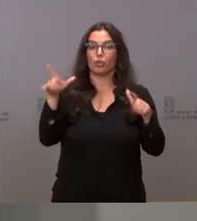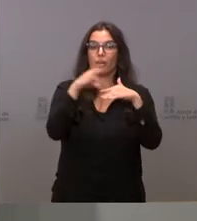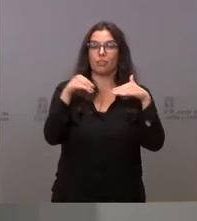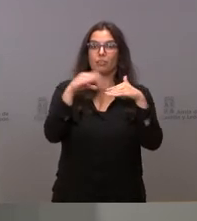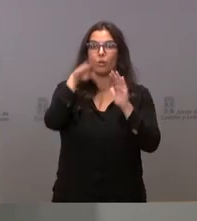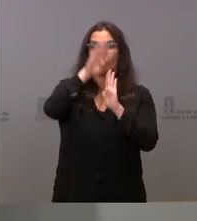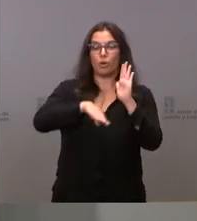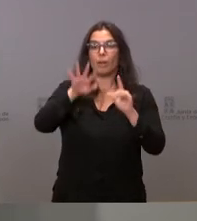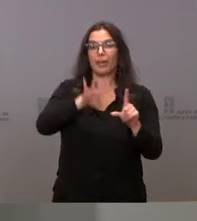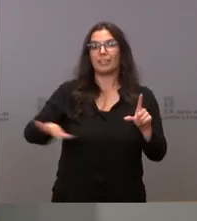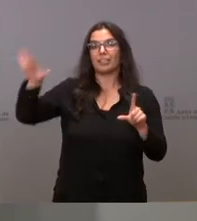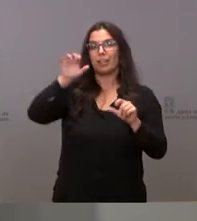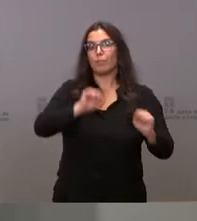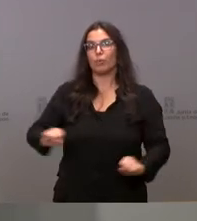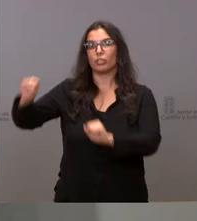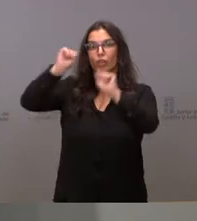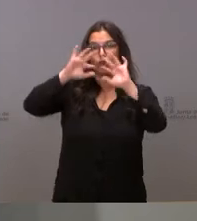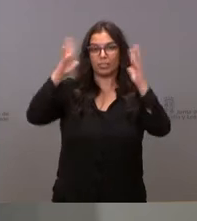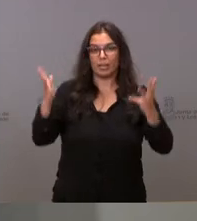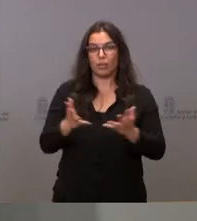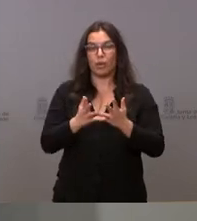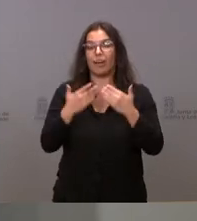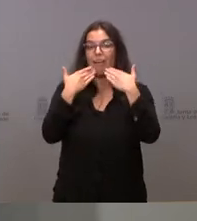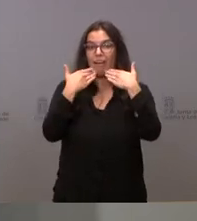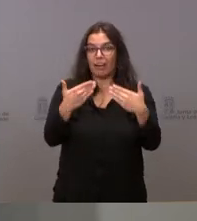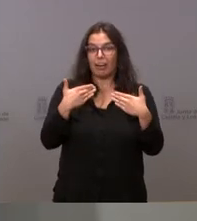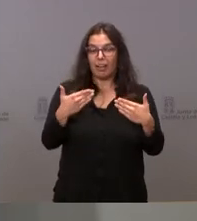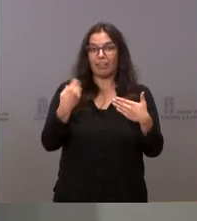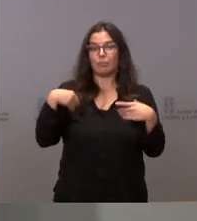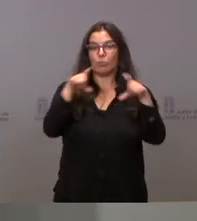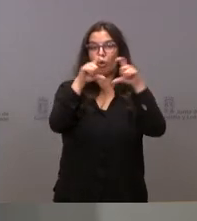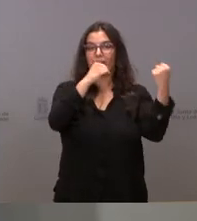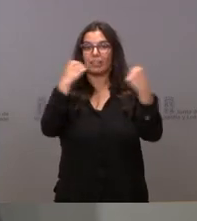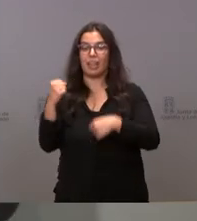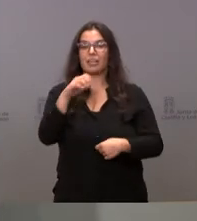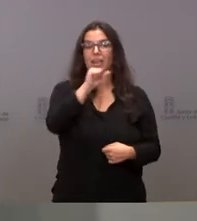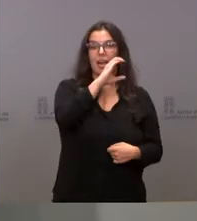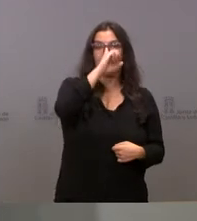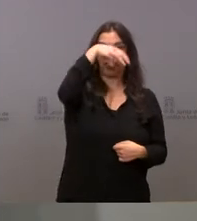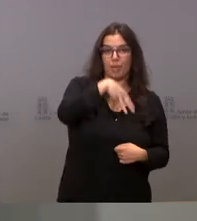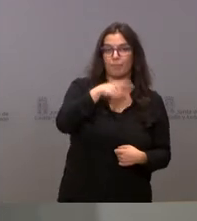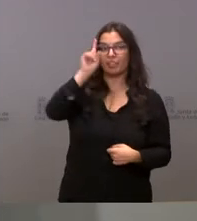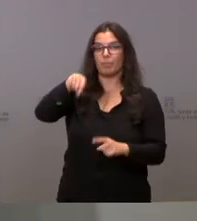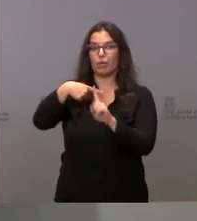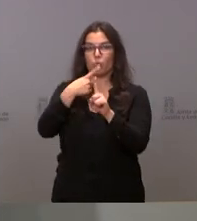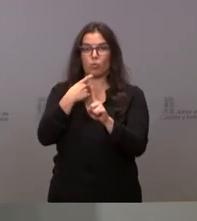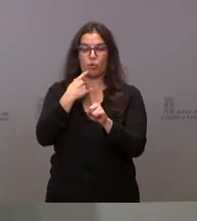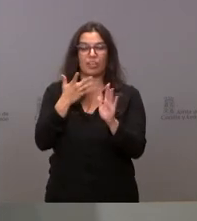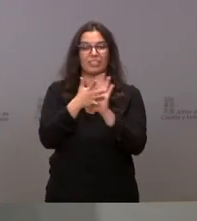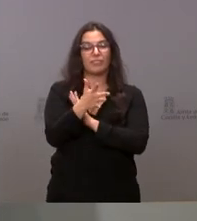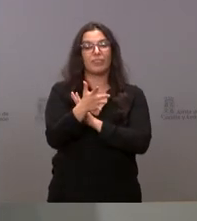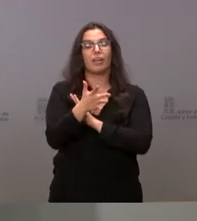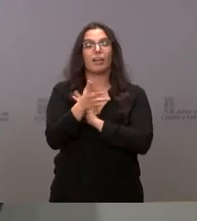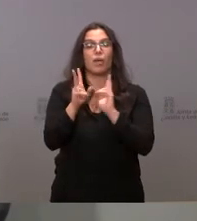Programa Estatal de Protección Internacional a través de ACCEN y de Cruz Roja. Se trata, por tanto, de un